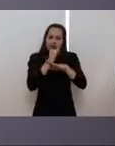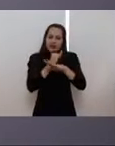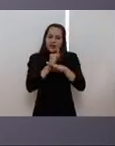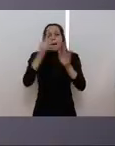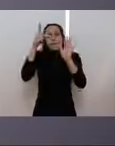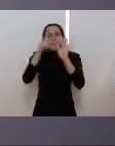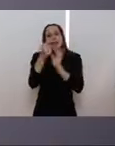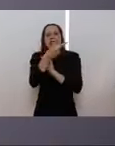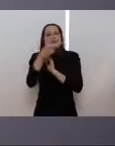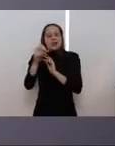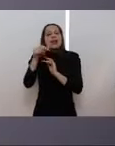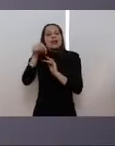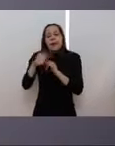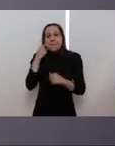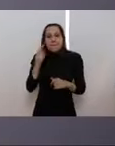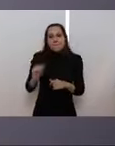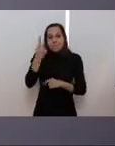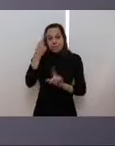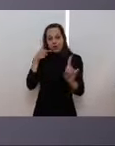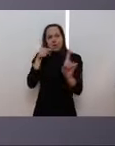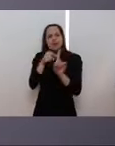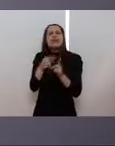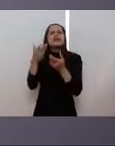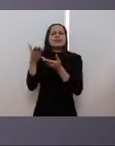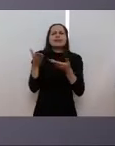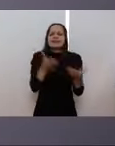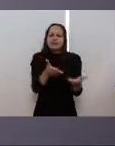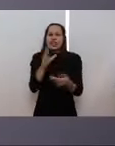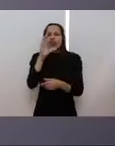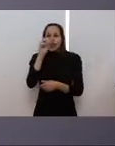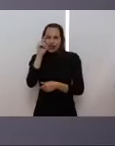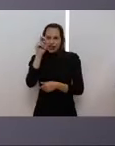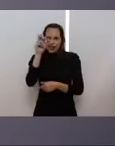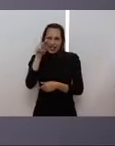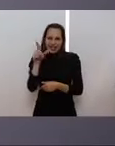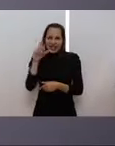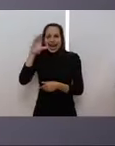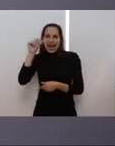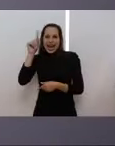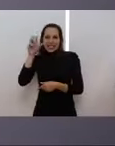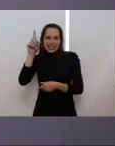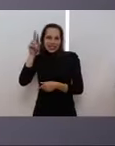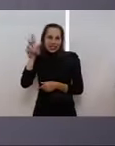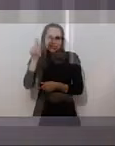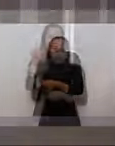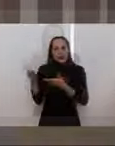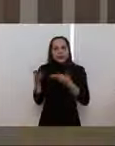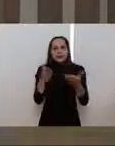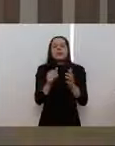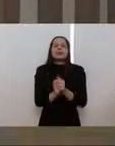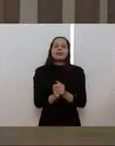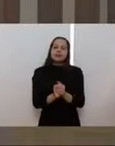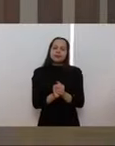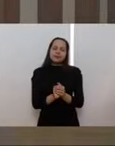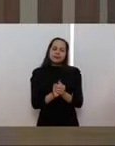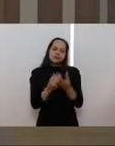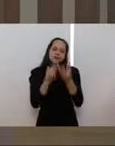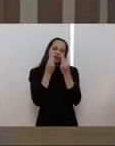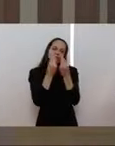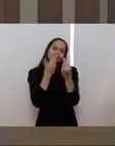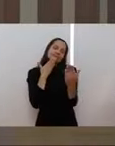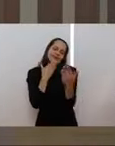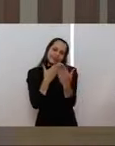2020 en este primer objetivo coronel cáceres le doy la palabra bienvenido muchísimas gracias